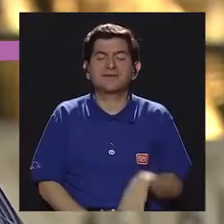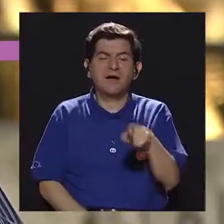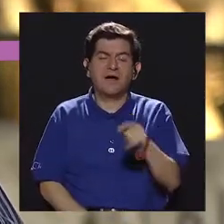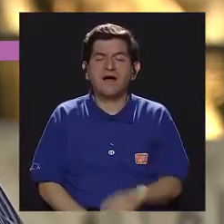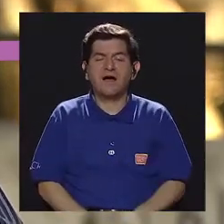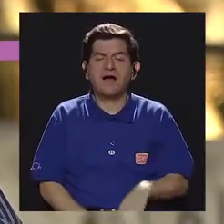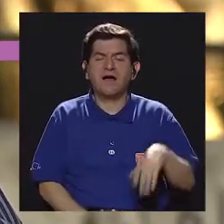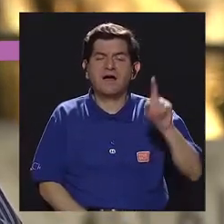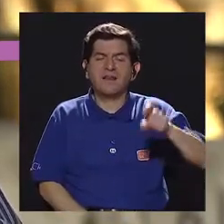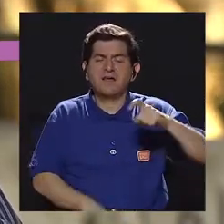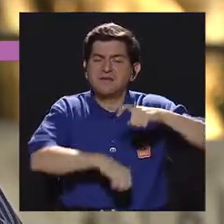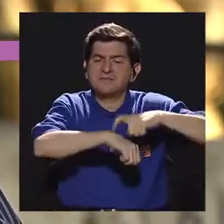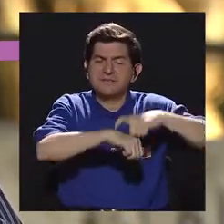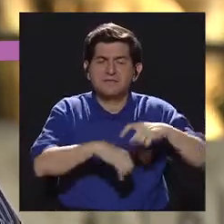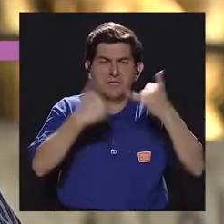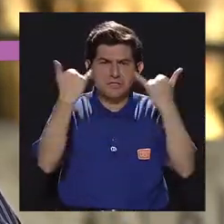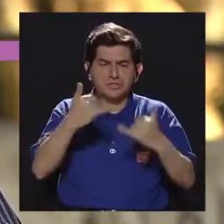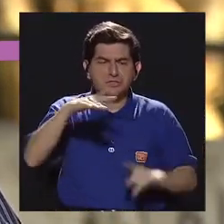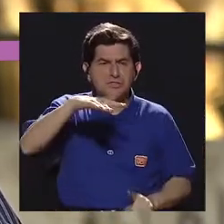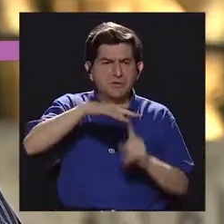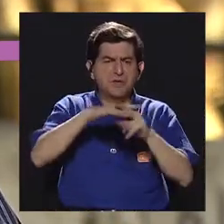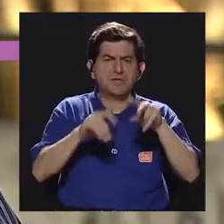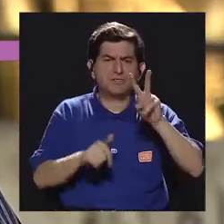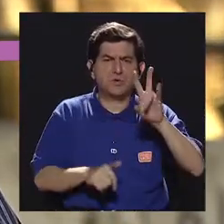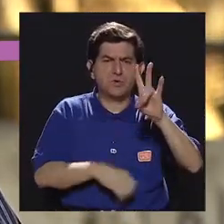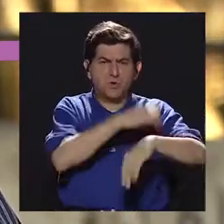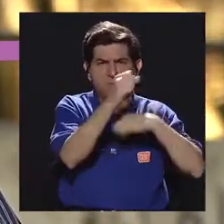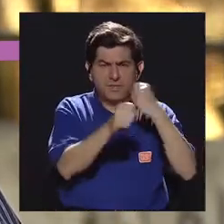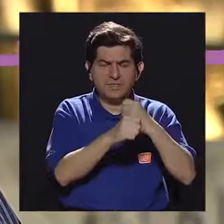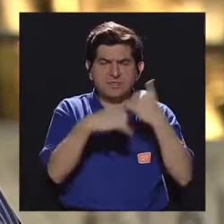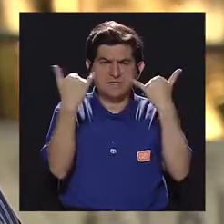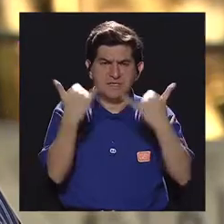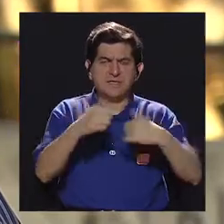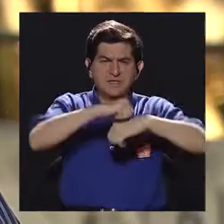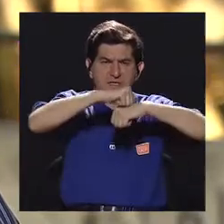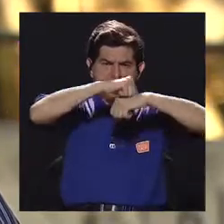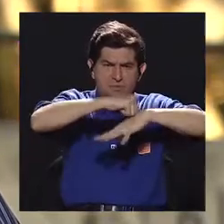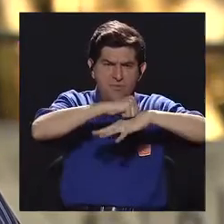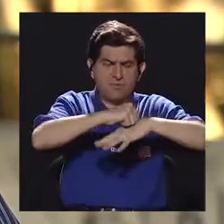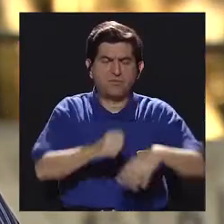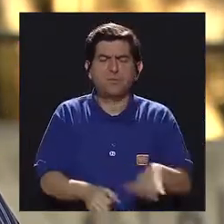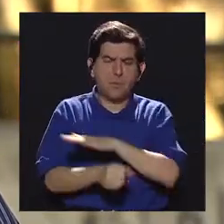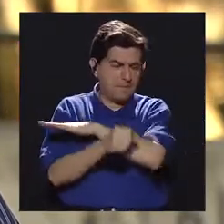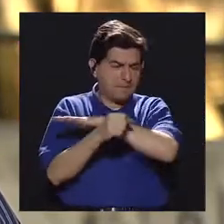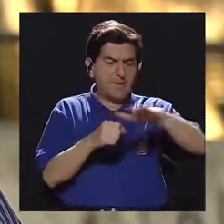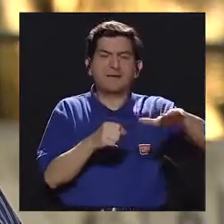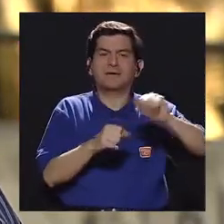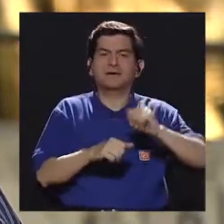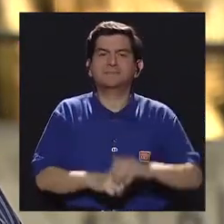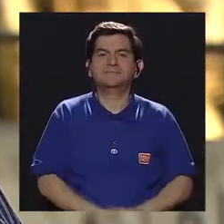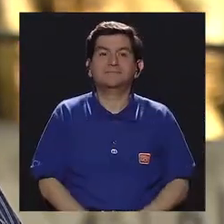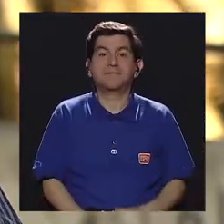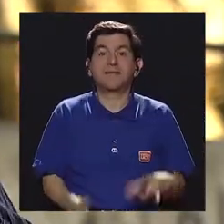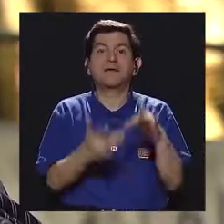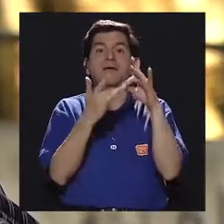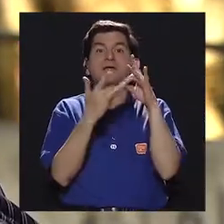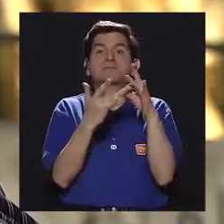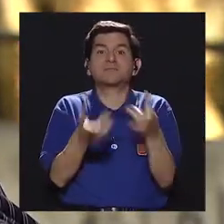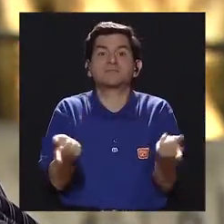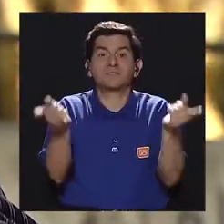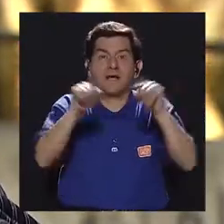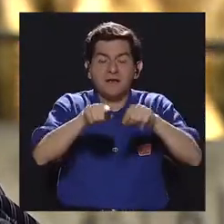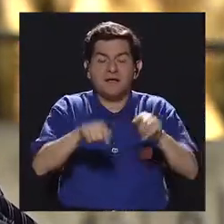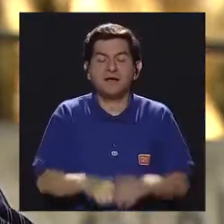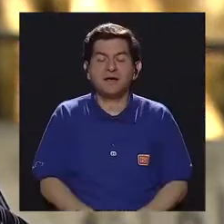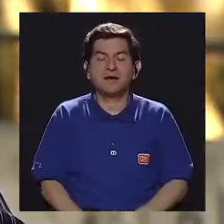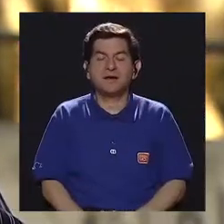tardar. Entonces, si esa muela ya hizo erupción a los 27 años, ya su raíz va a estar completamente formada. Y especialmente en el